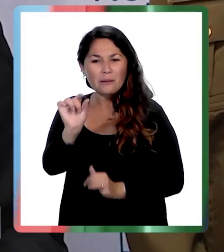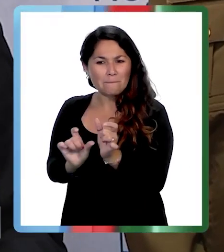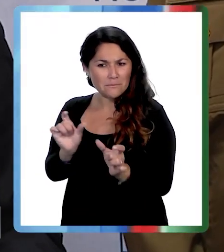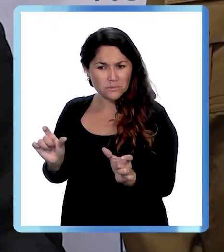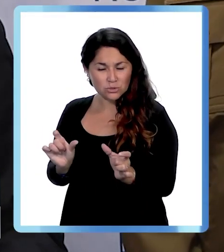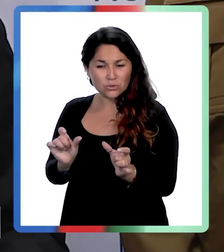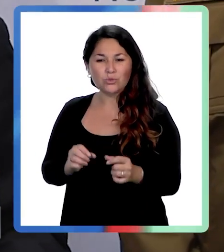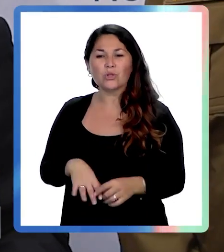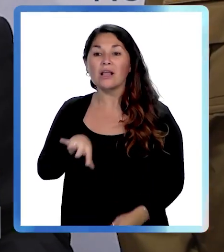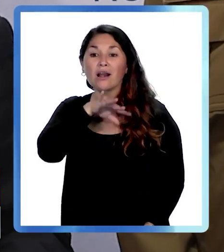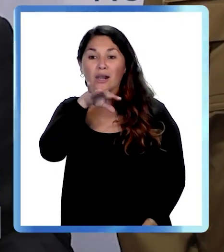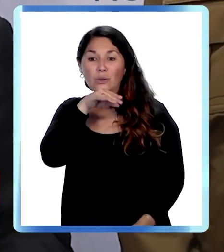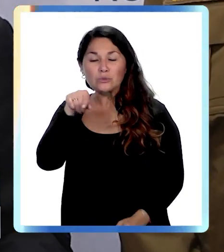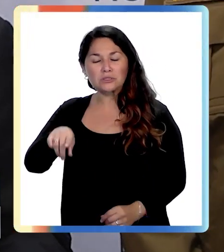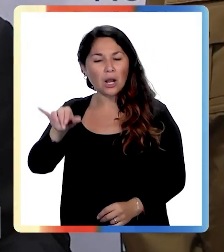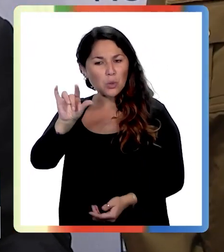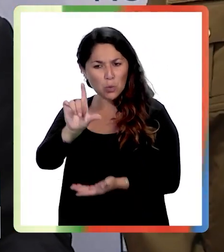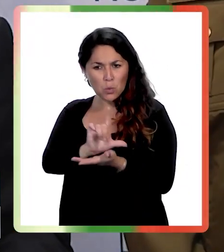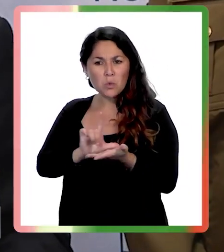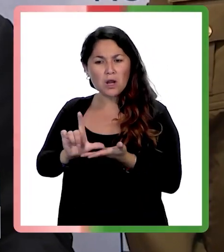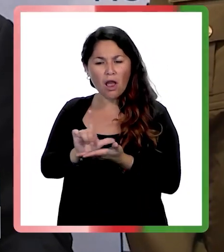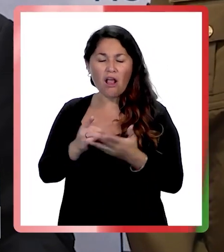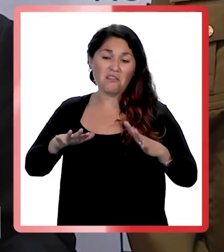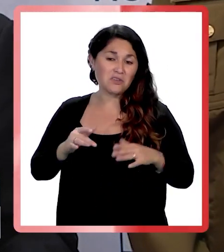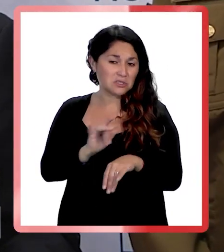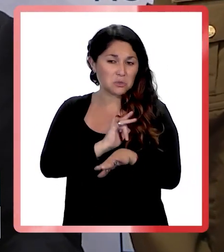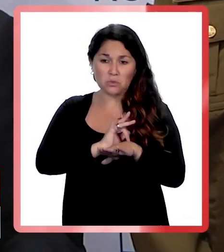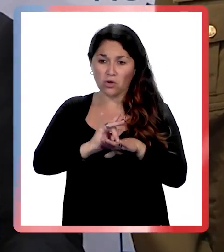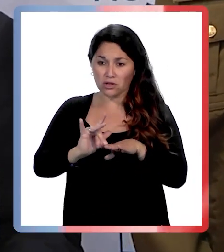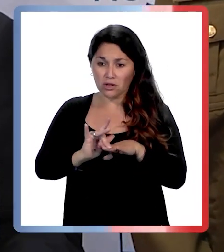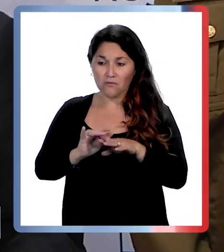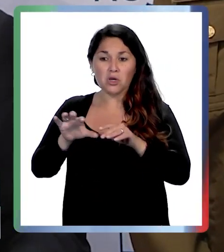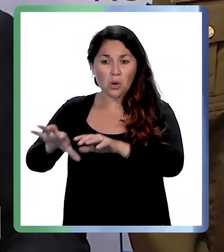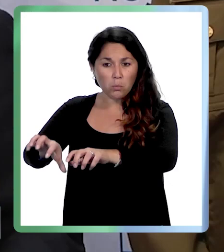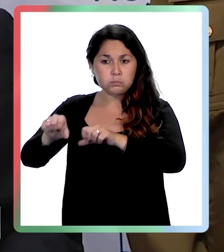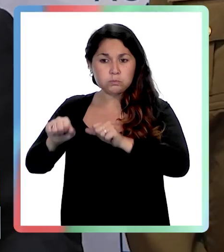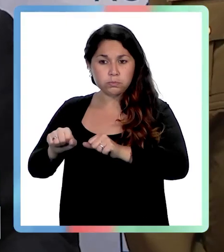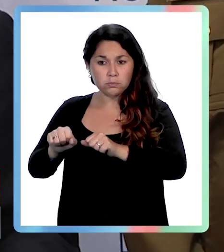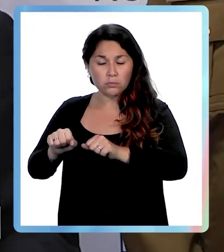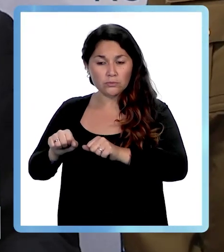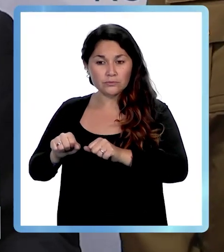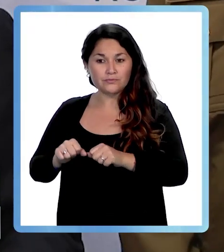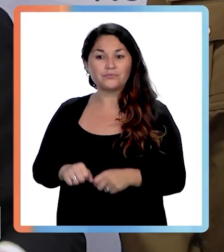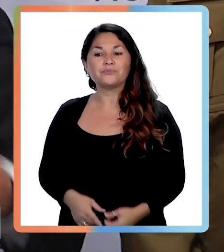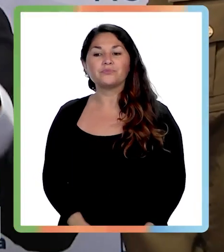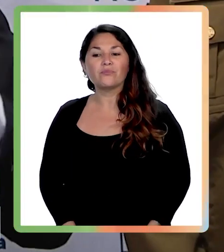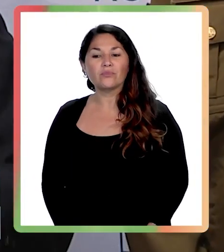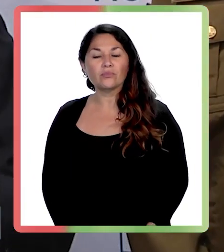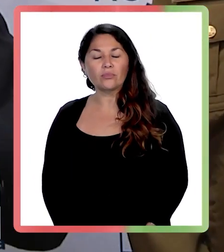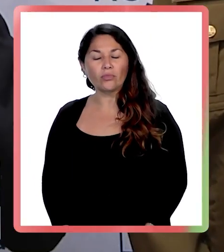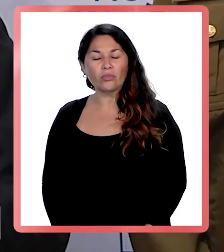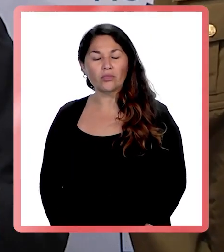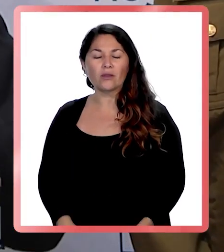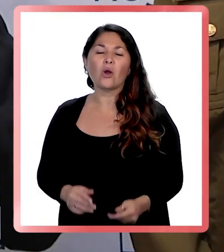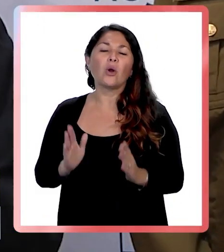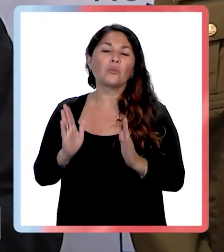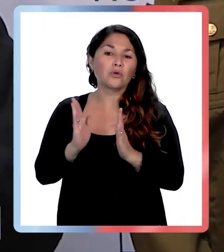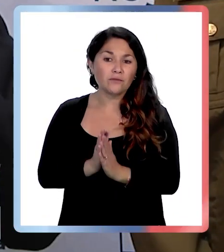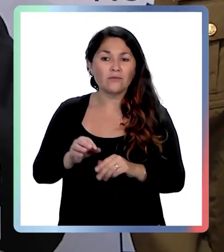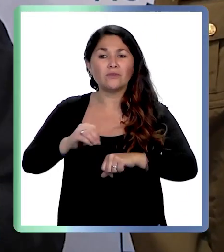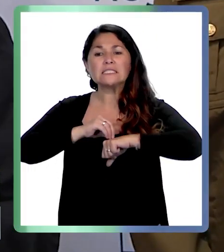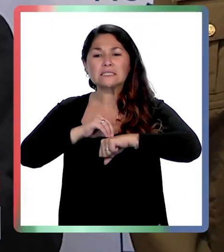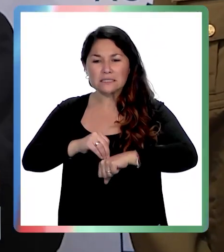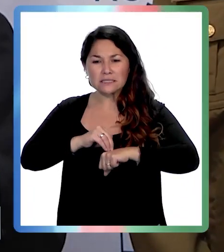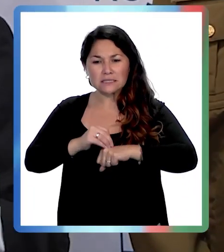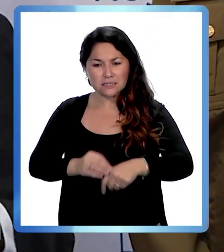que hacen uso de esa casa, muchas veces abandonada, para tomárselas y cometer delitos, que por favor hagan la